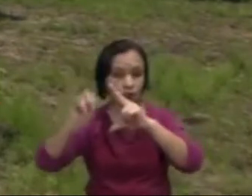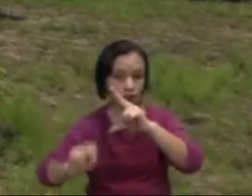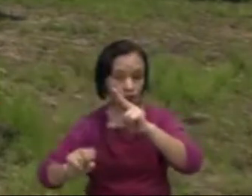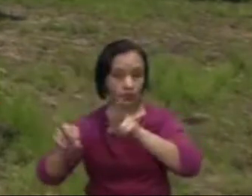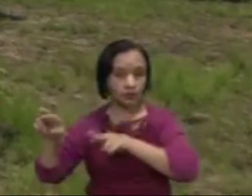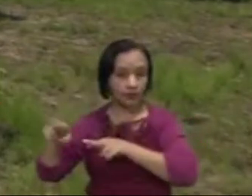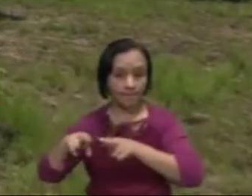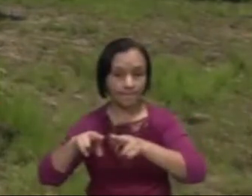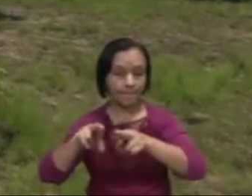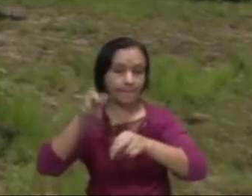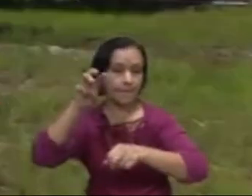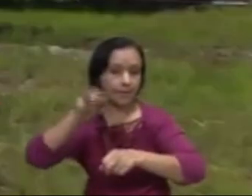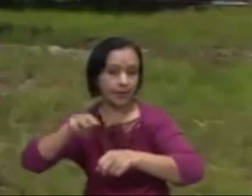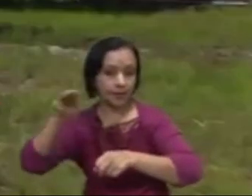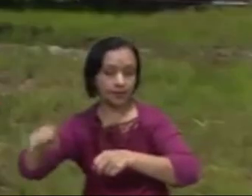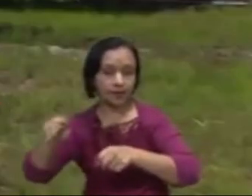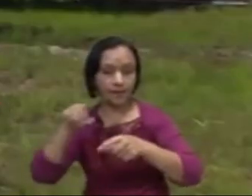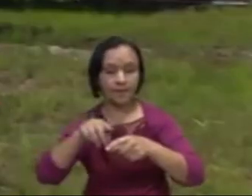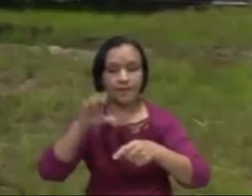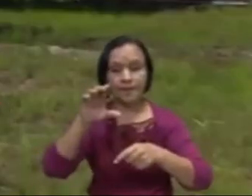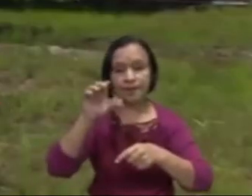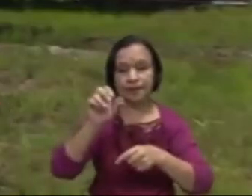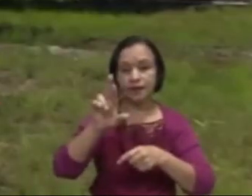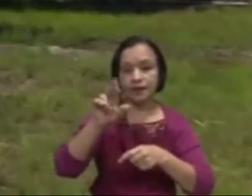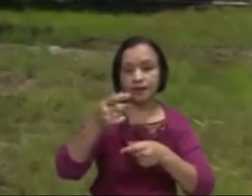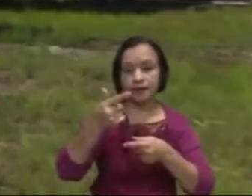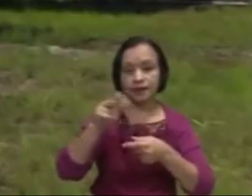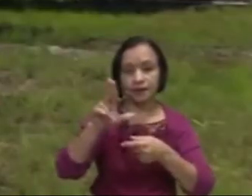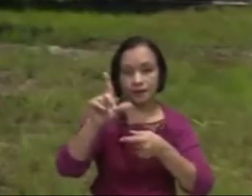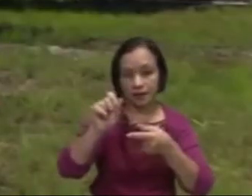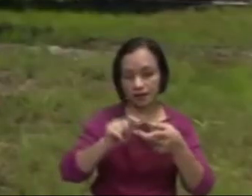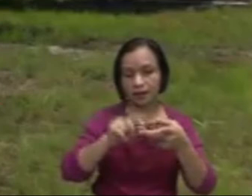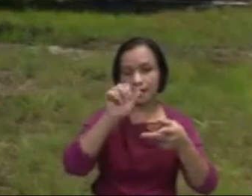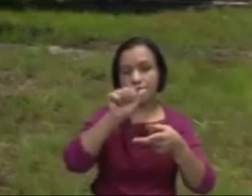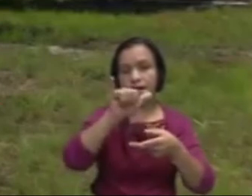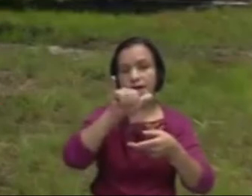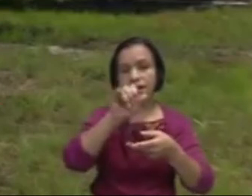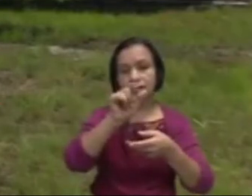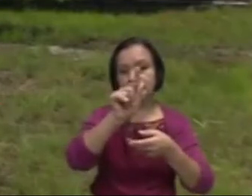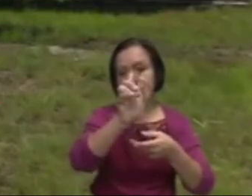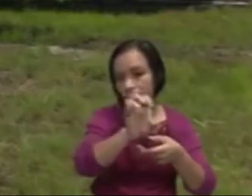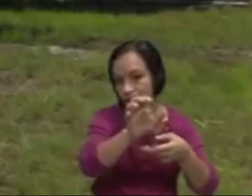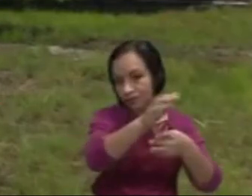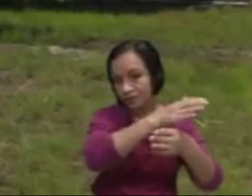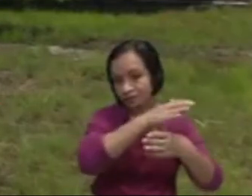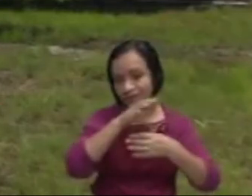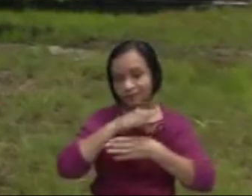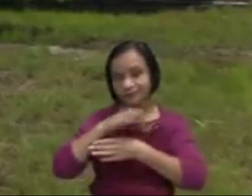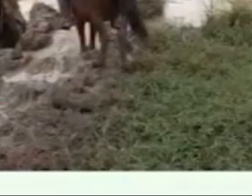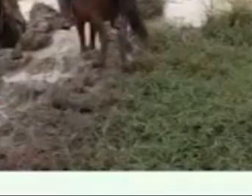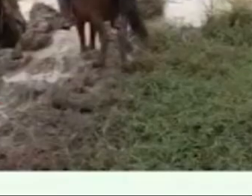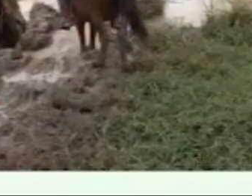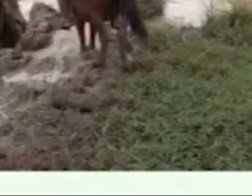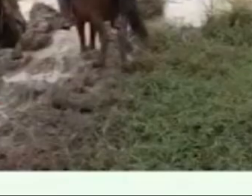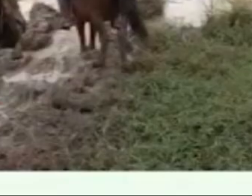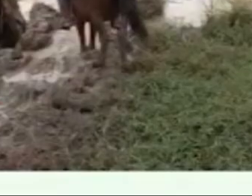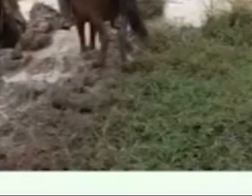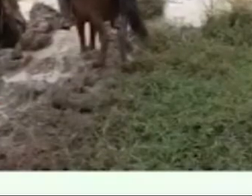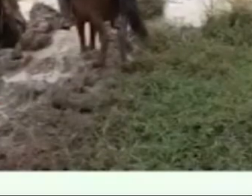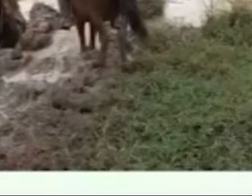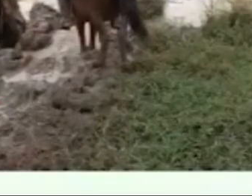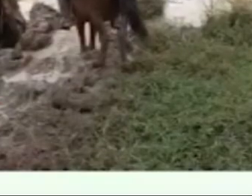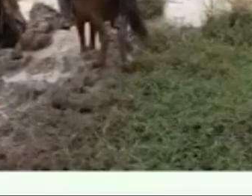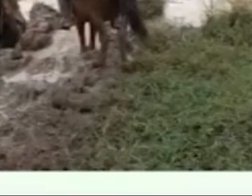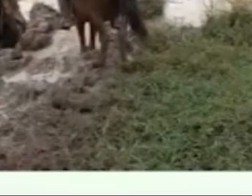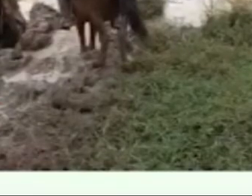Grande Matagalpa, Caraguala, El Ayote, es decir, todo el plan lo hemos